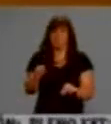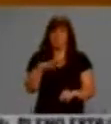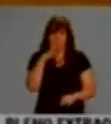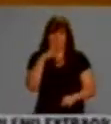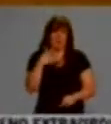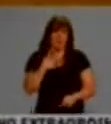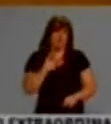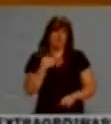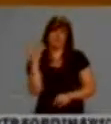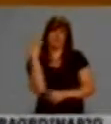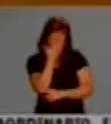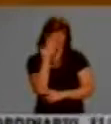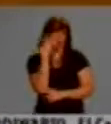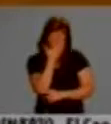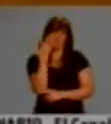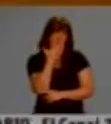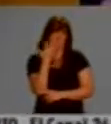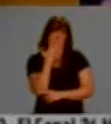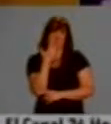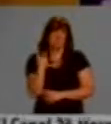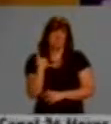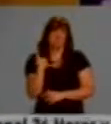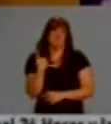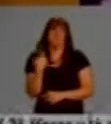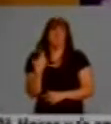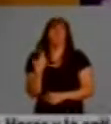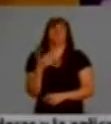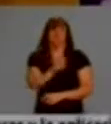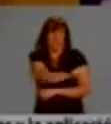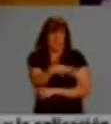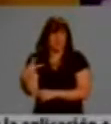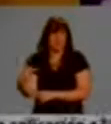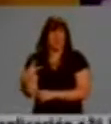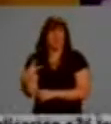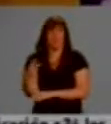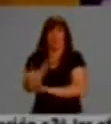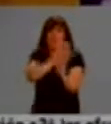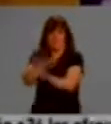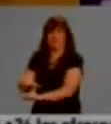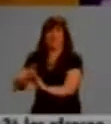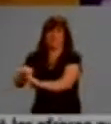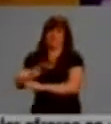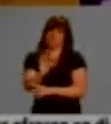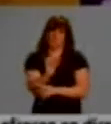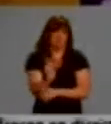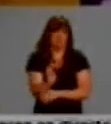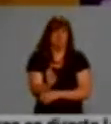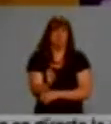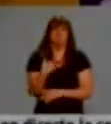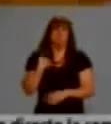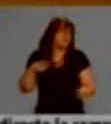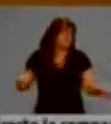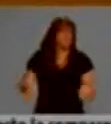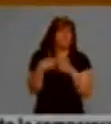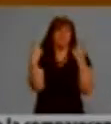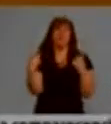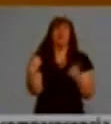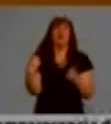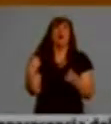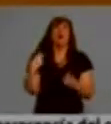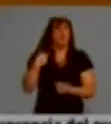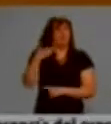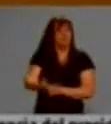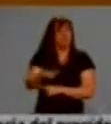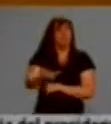sospechar que no saldría adelante. Pero eso no hace al caso. Lo que importa es que no está bien hacer ese